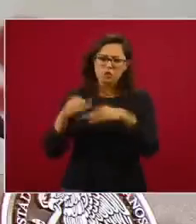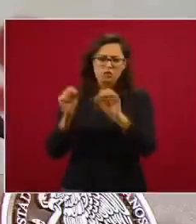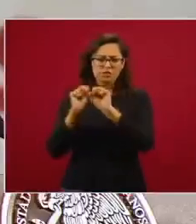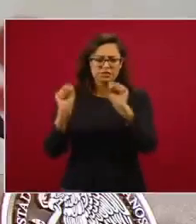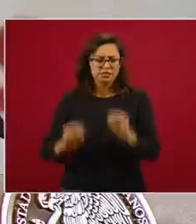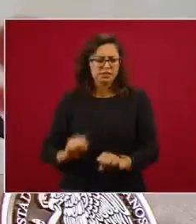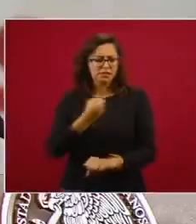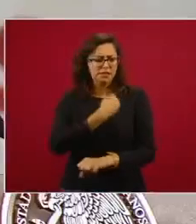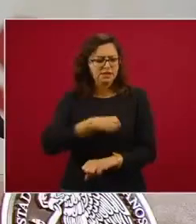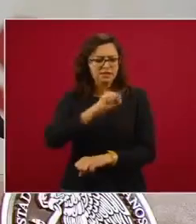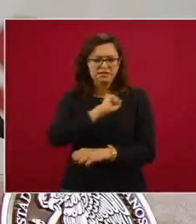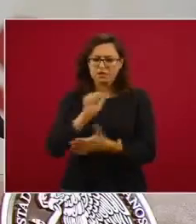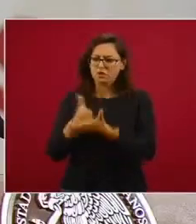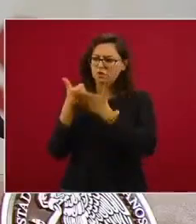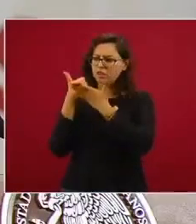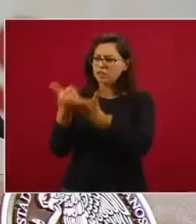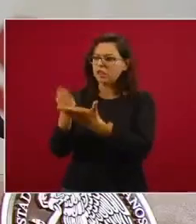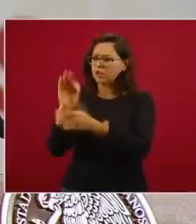mejorar